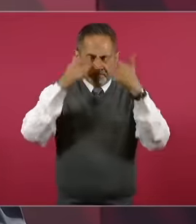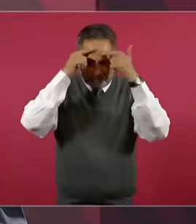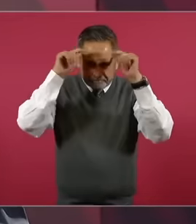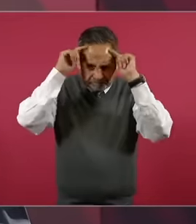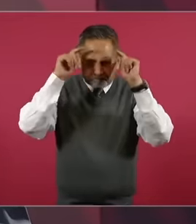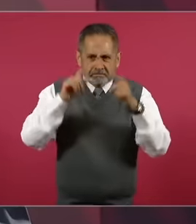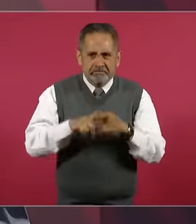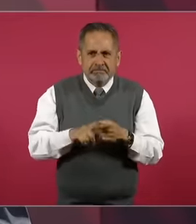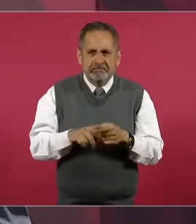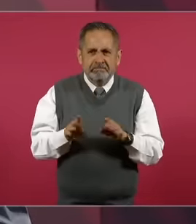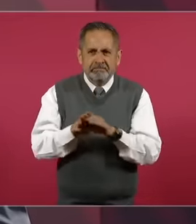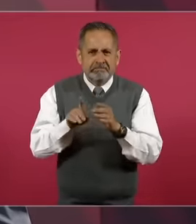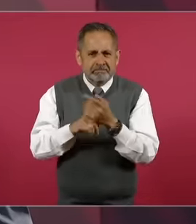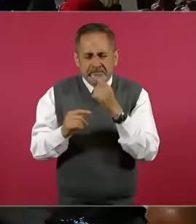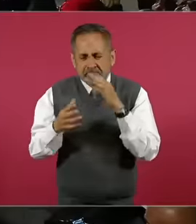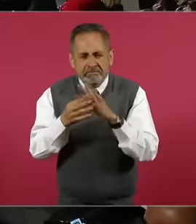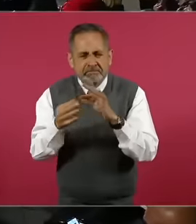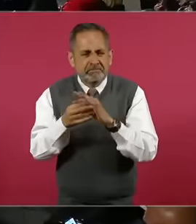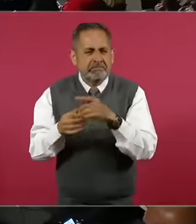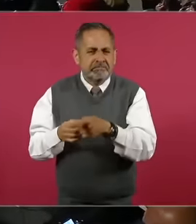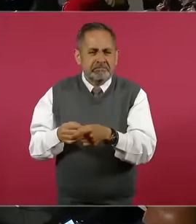Nacional. Y estamos